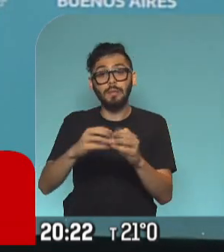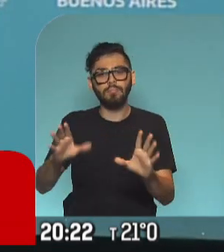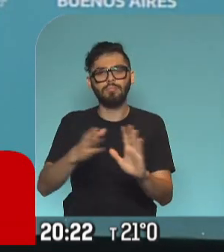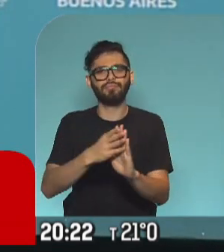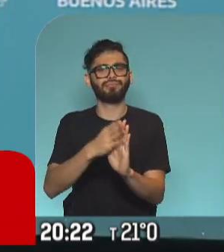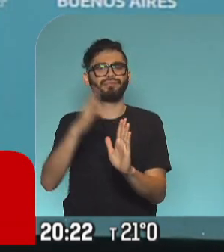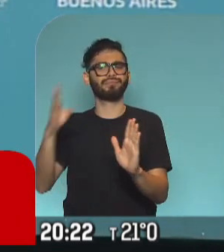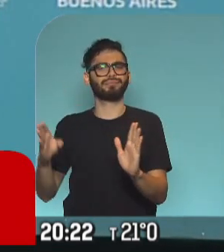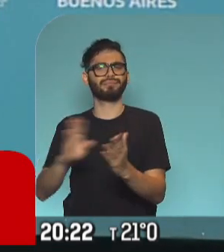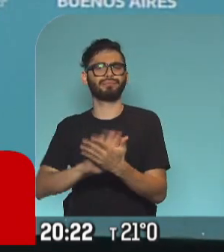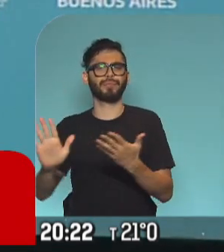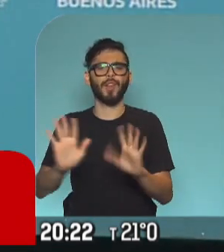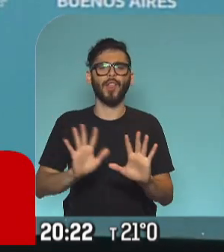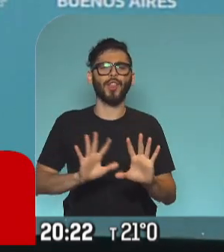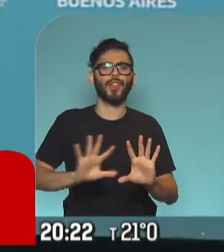del distanciamiento.